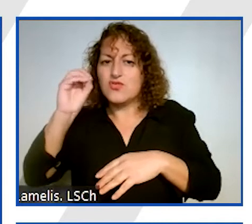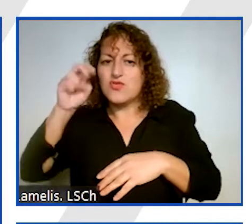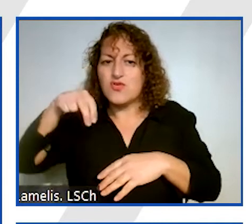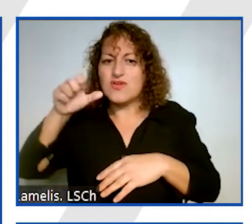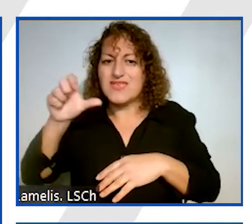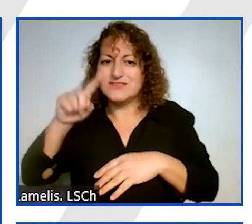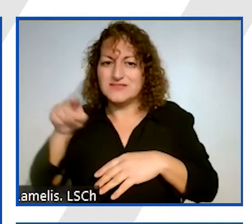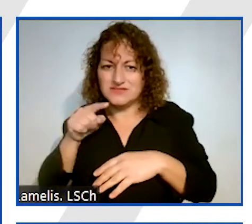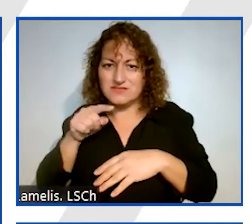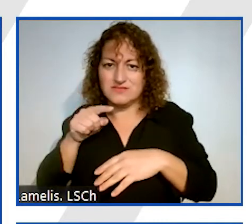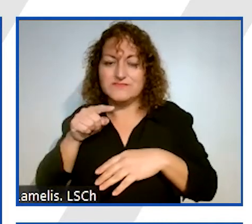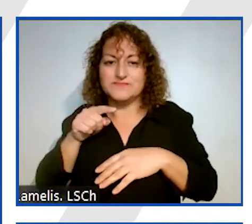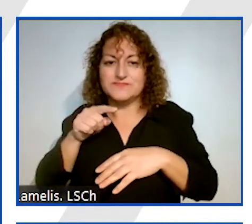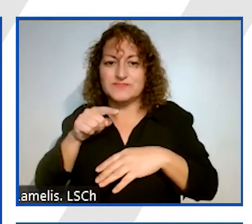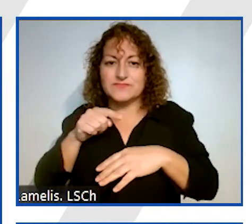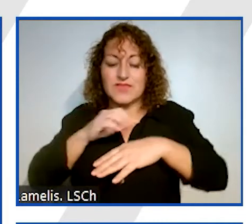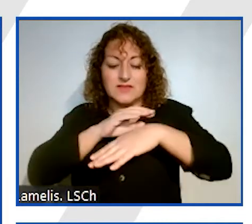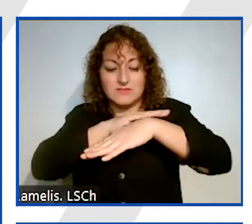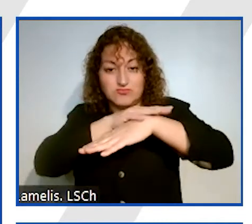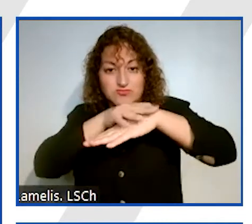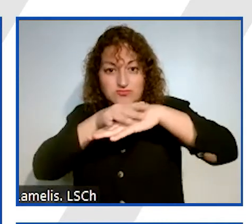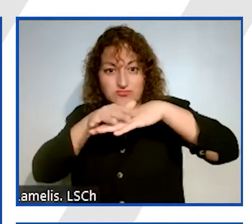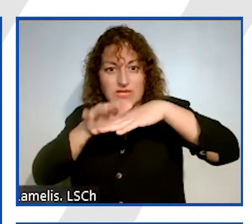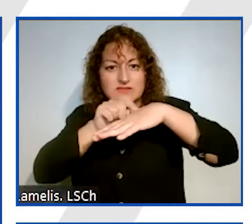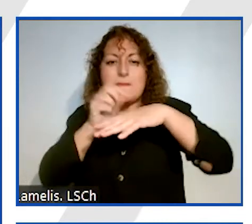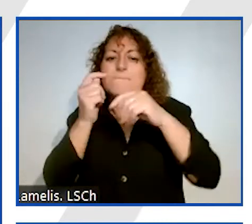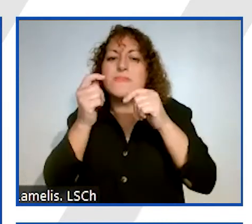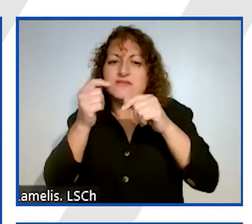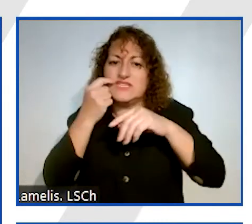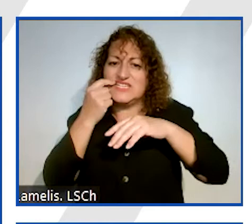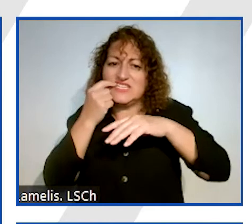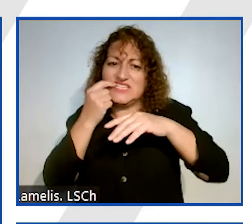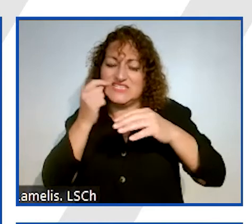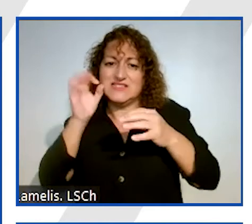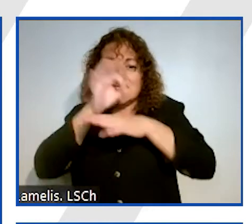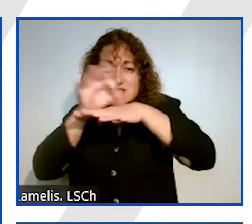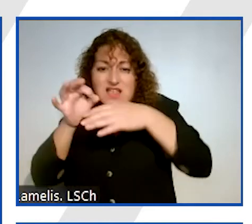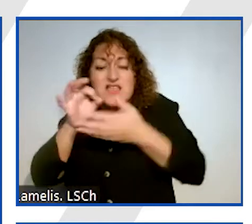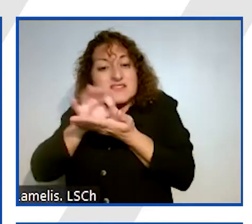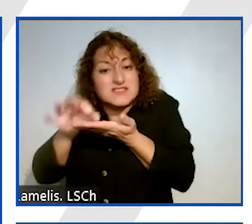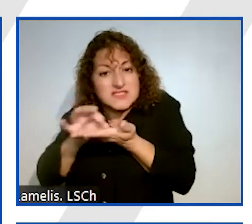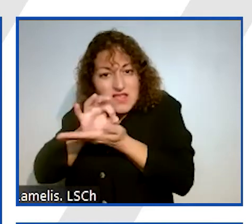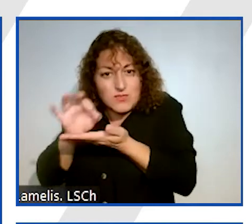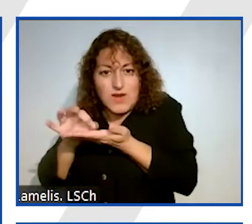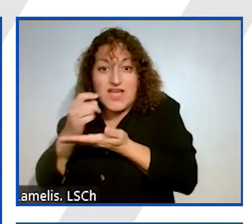dental, esta cobertura es de origen dental, vienen de las mismas células embrionarias que tienen los dientes y tienen